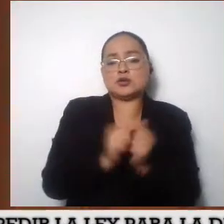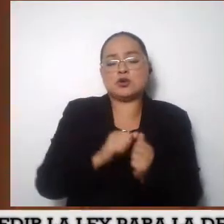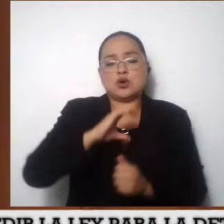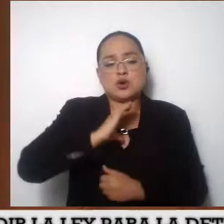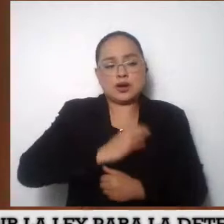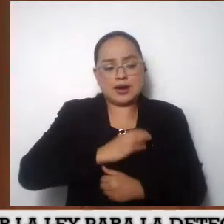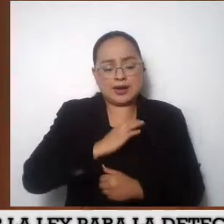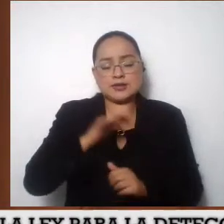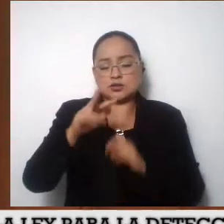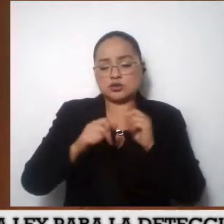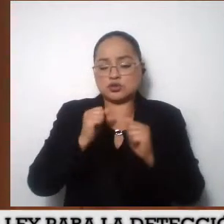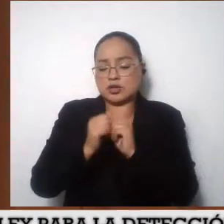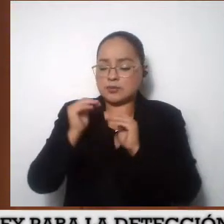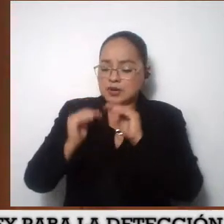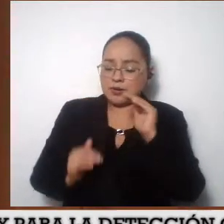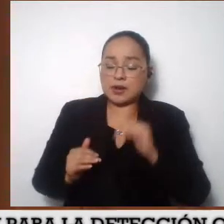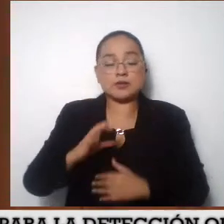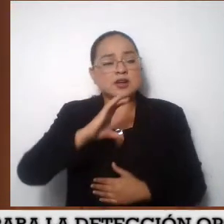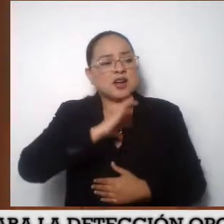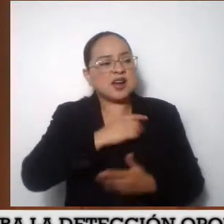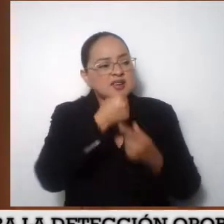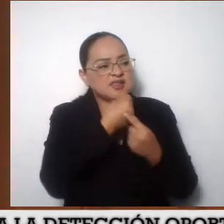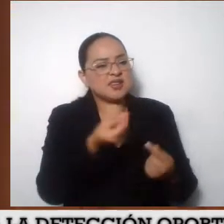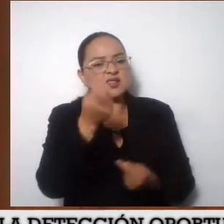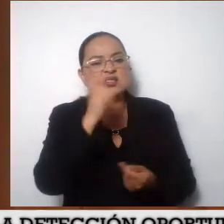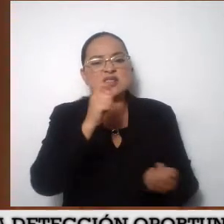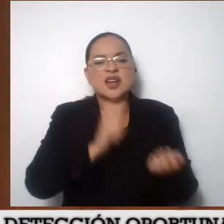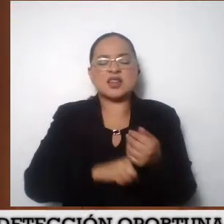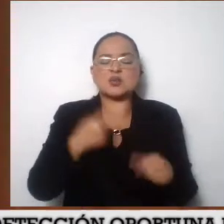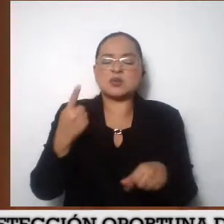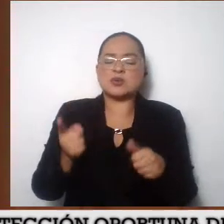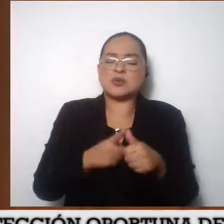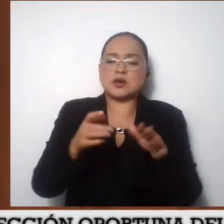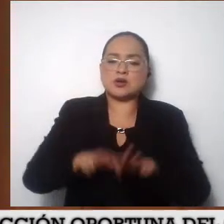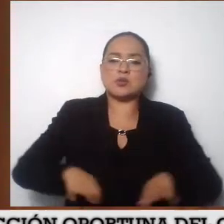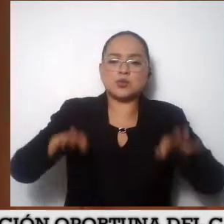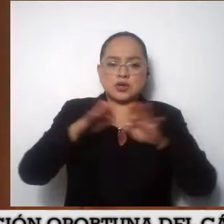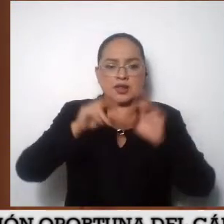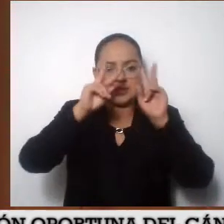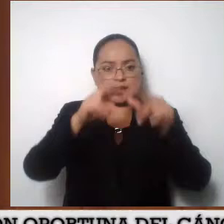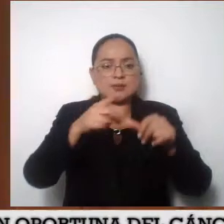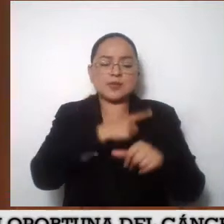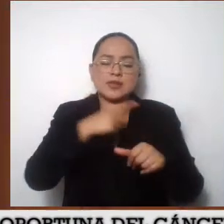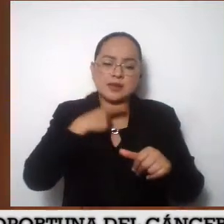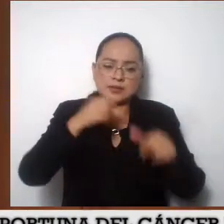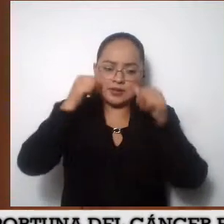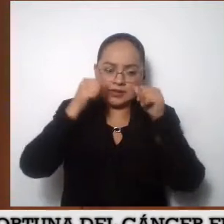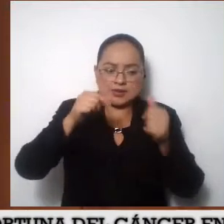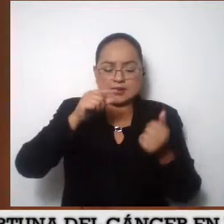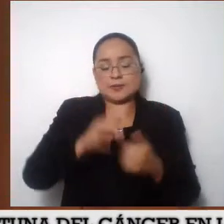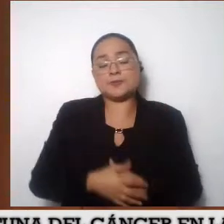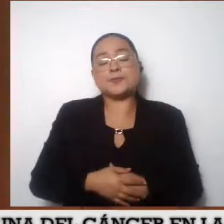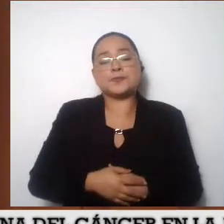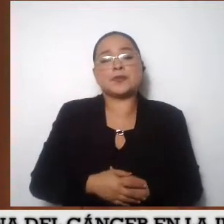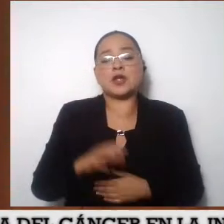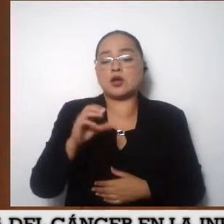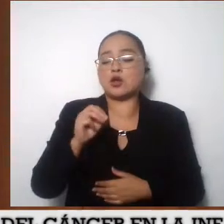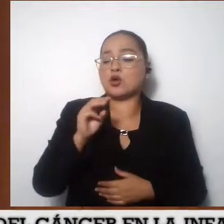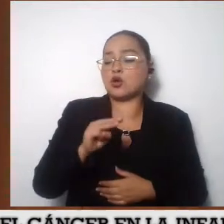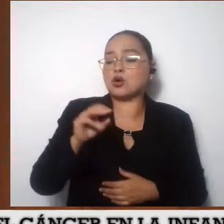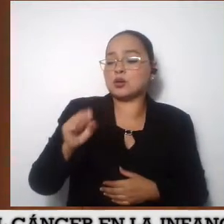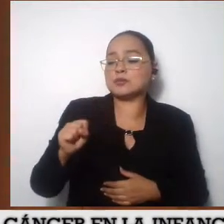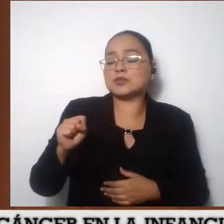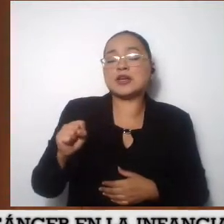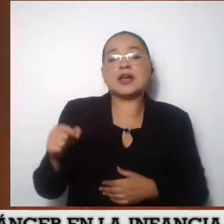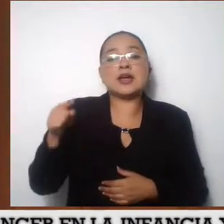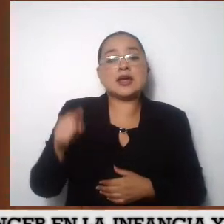cáncer infantil debe ser considerado una enfermedad prioritaria en salud pública. De acuerdo con la Organización Mundial de la Salud, es una de las